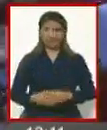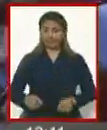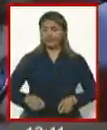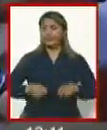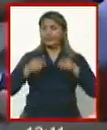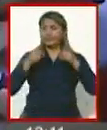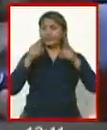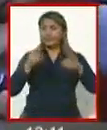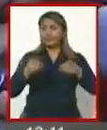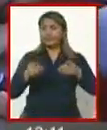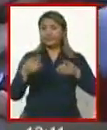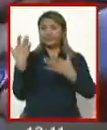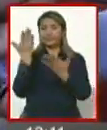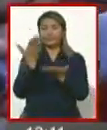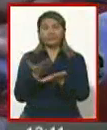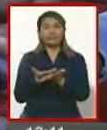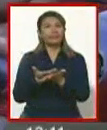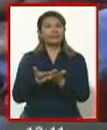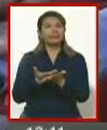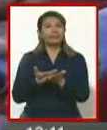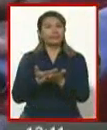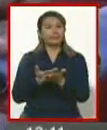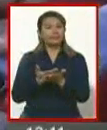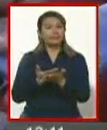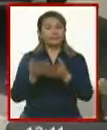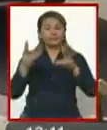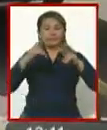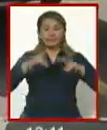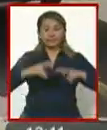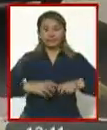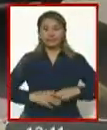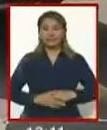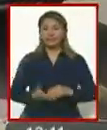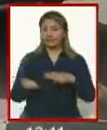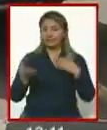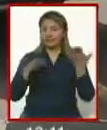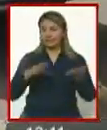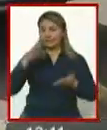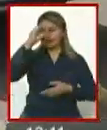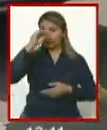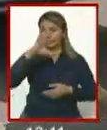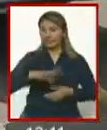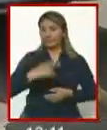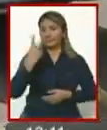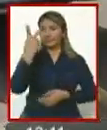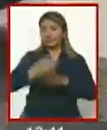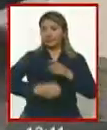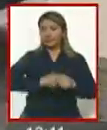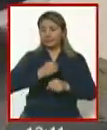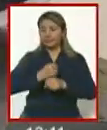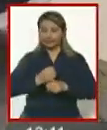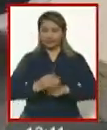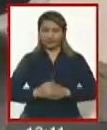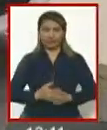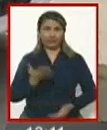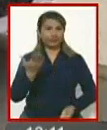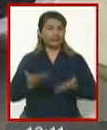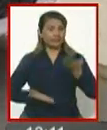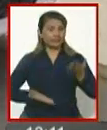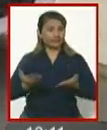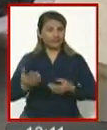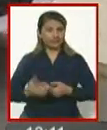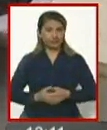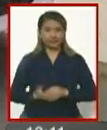Municipal Perpetuo Socorro, nos apersonamos para investigar el óbito de este niño, el menor de 2 años, quien